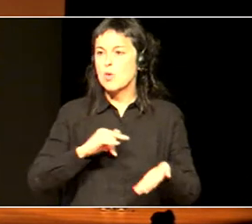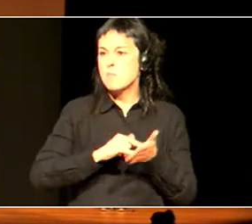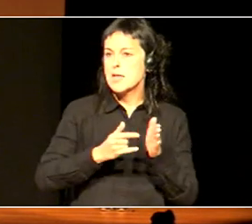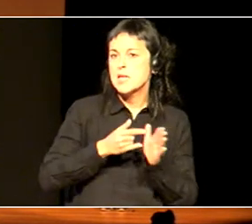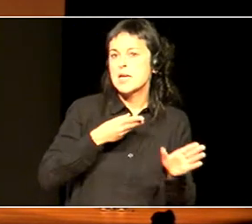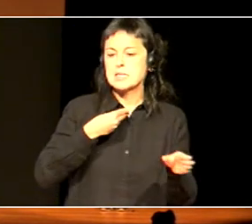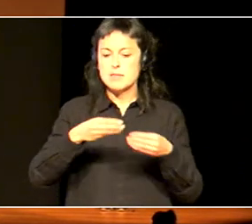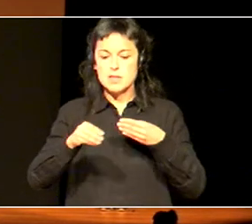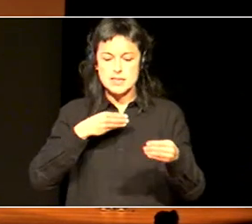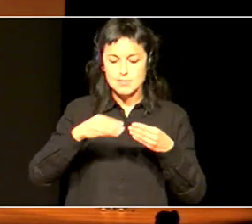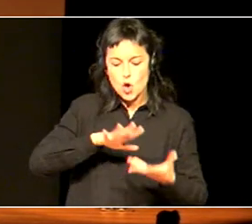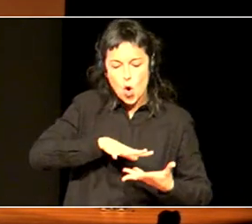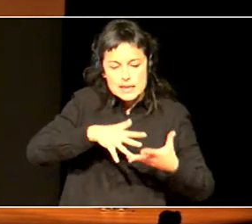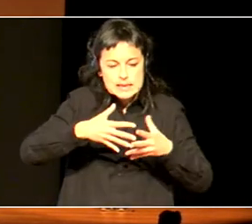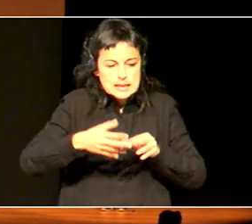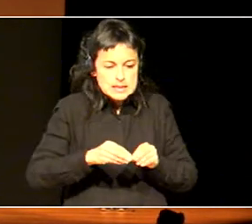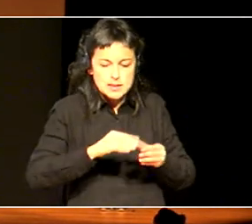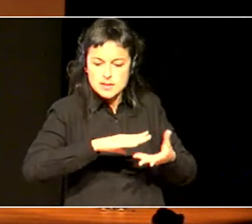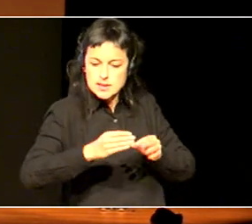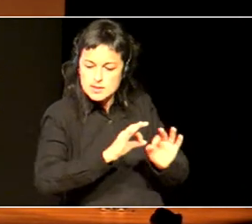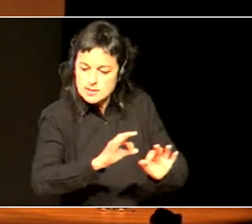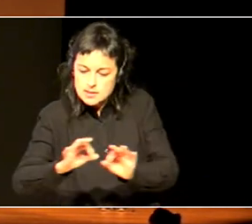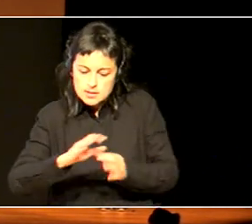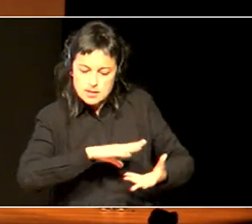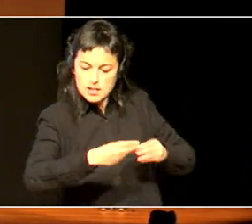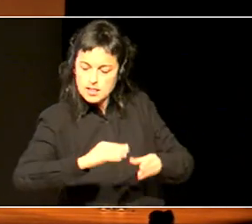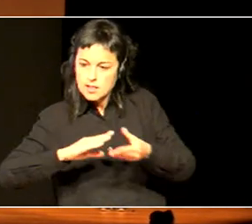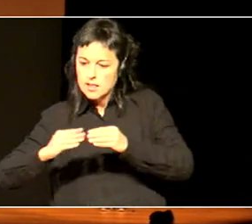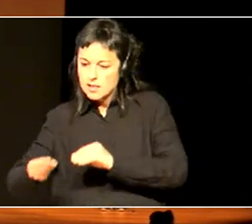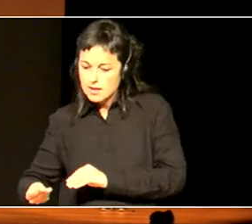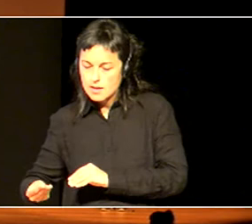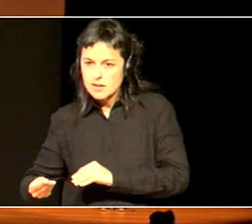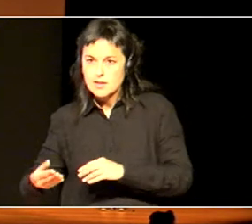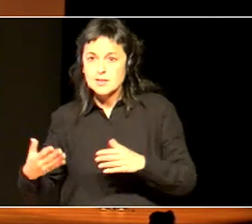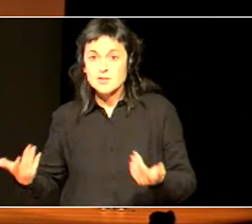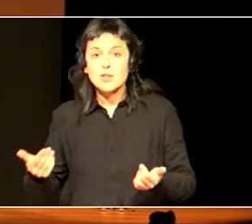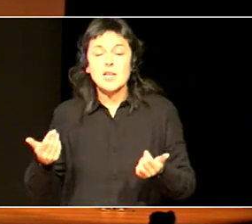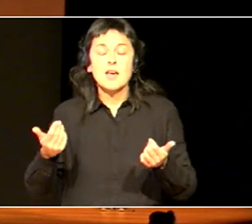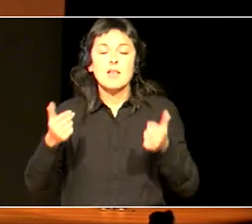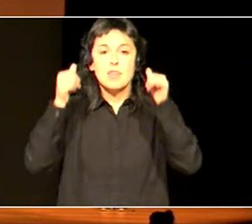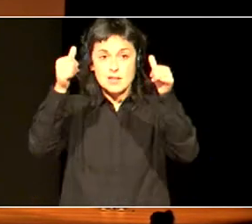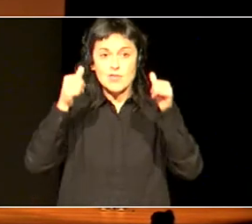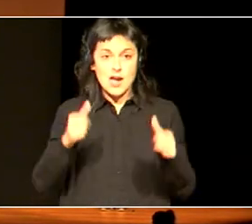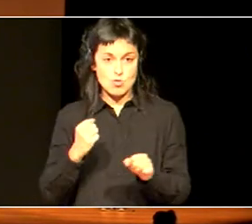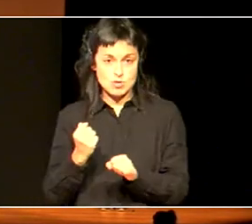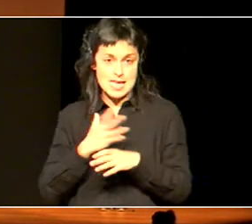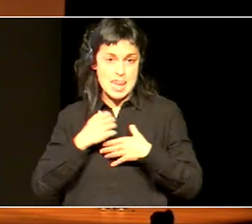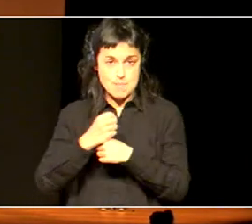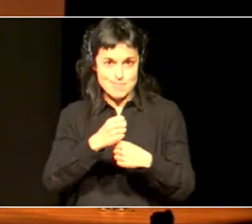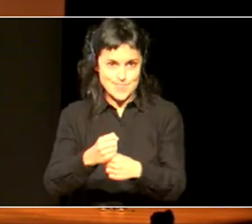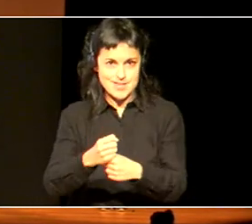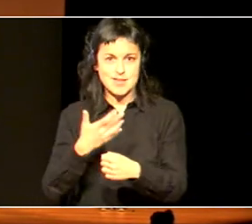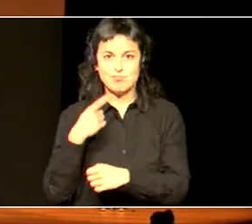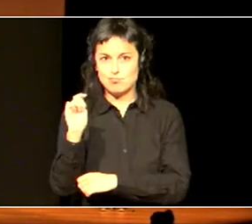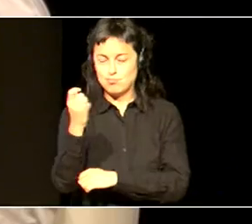y adaptaciones precisas que hayamos procedido a la acreditación mediante certificados de Lanbide. Hemos tenido que